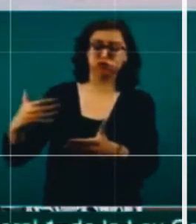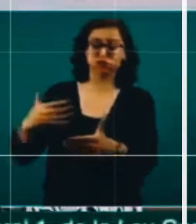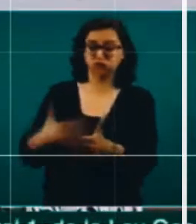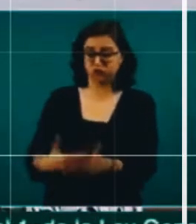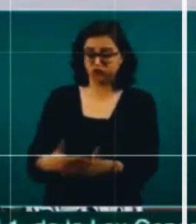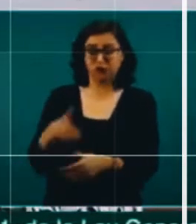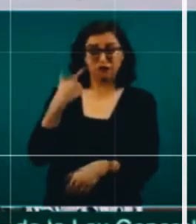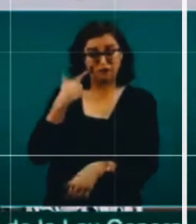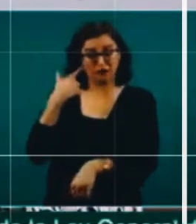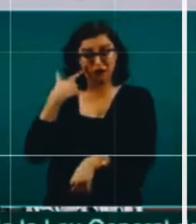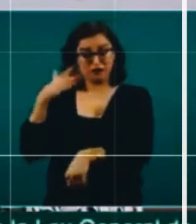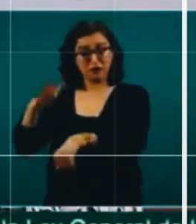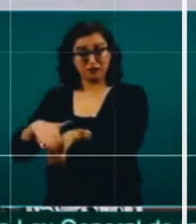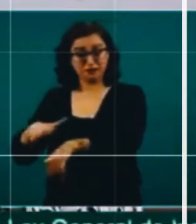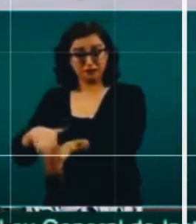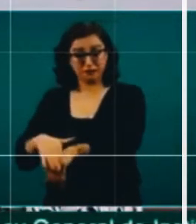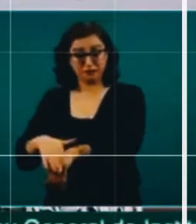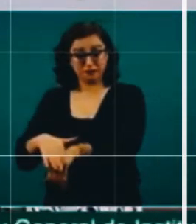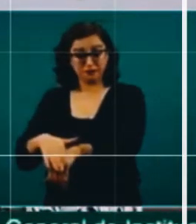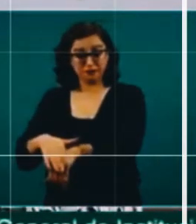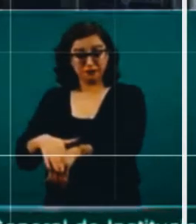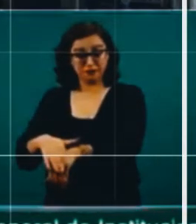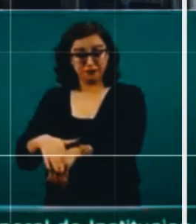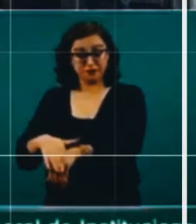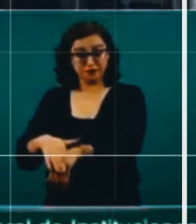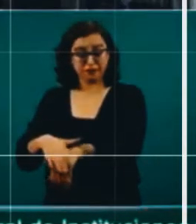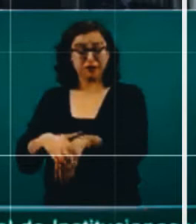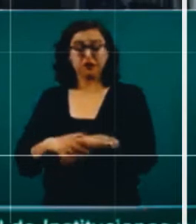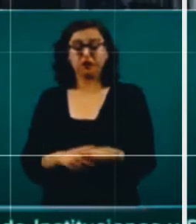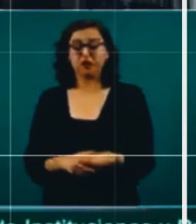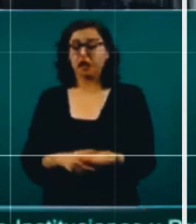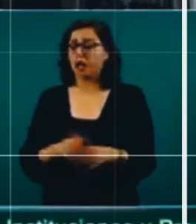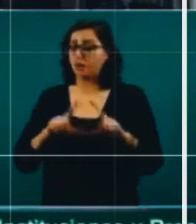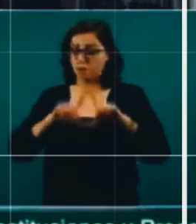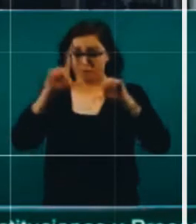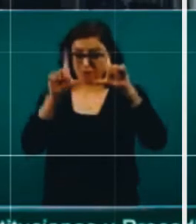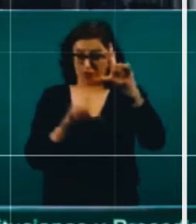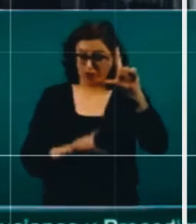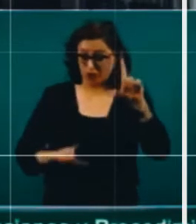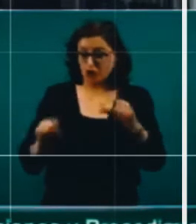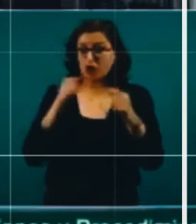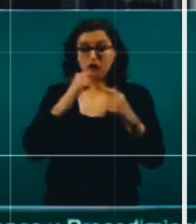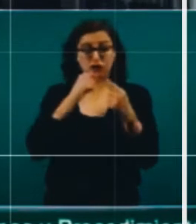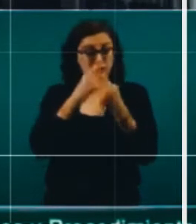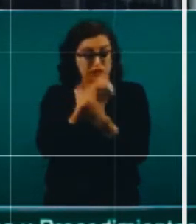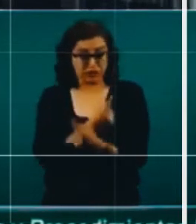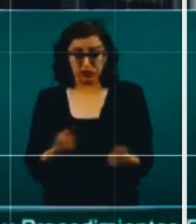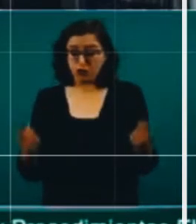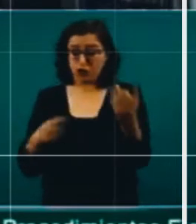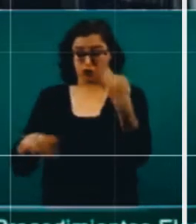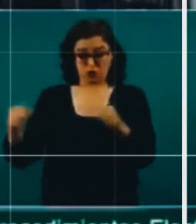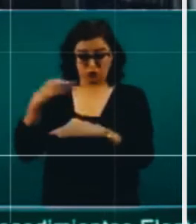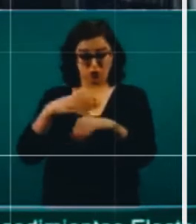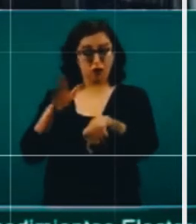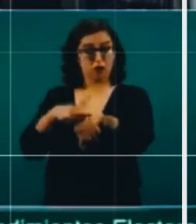Guerrero. ¿Usted le sugeriría? Y de todo México, desde hace